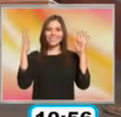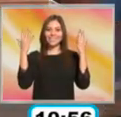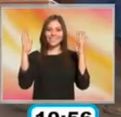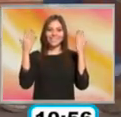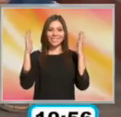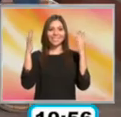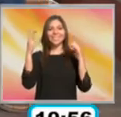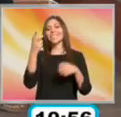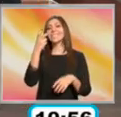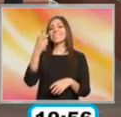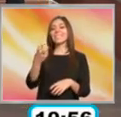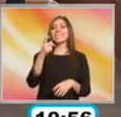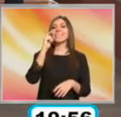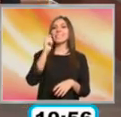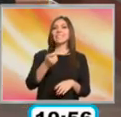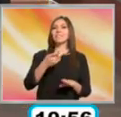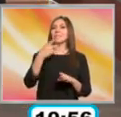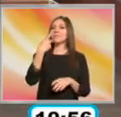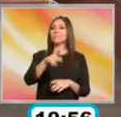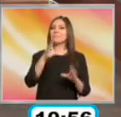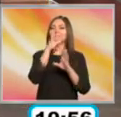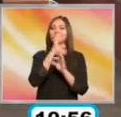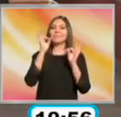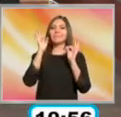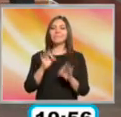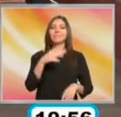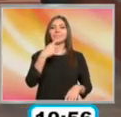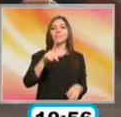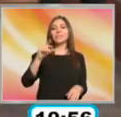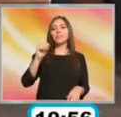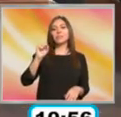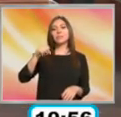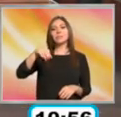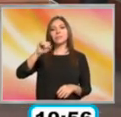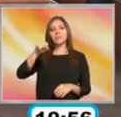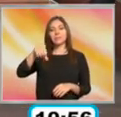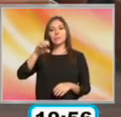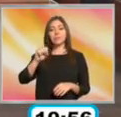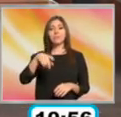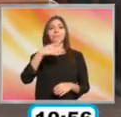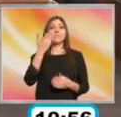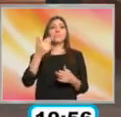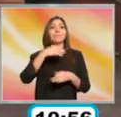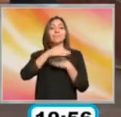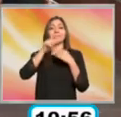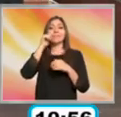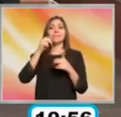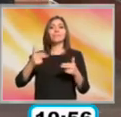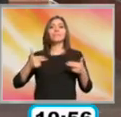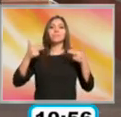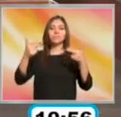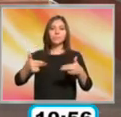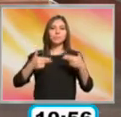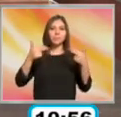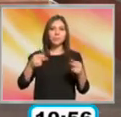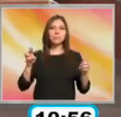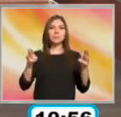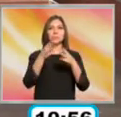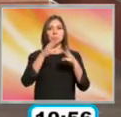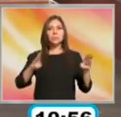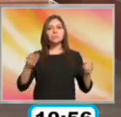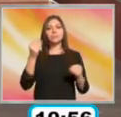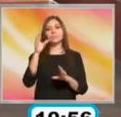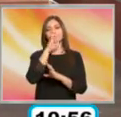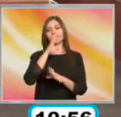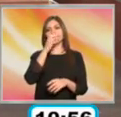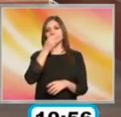Ese es el estilo de los mismos. Vente para acá, Muchísimas Roberto. Compadrito. Toda una generación de música, de tantos éxitos.